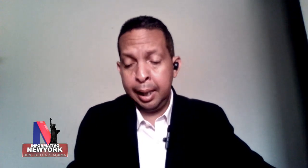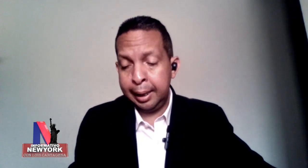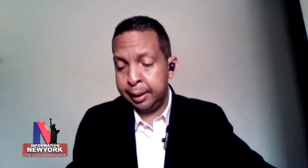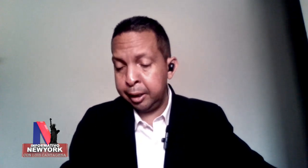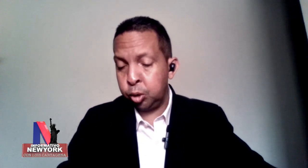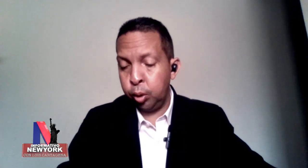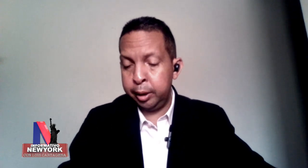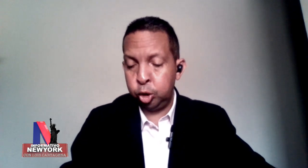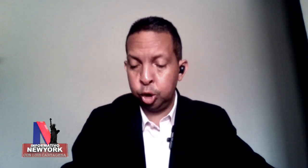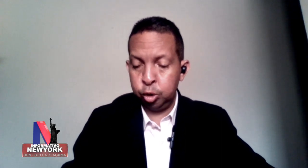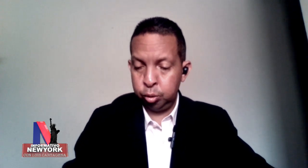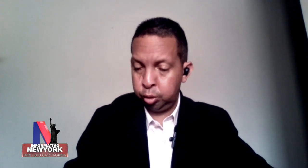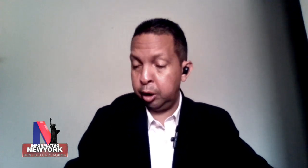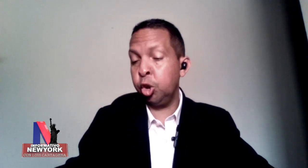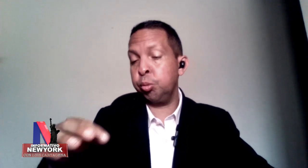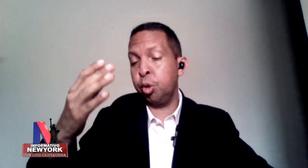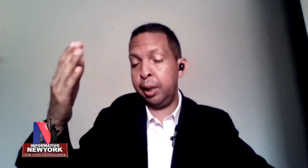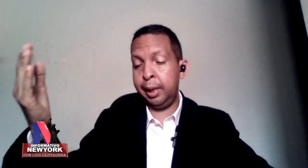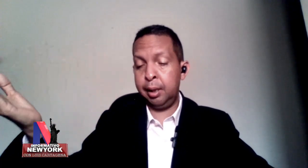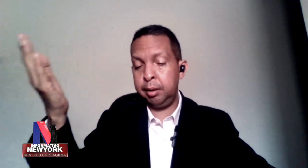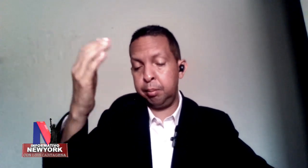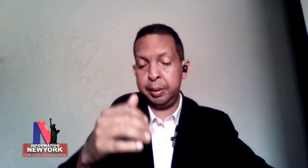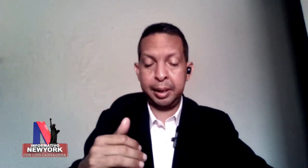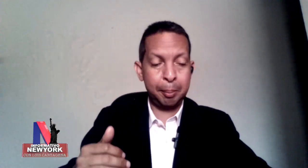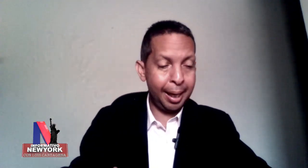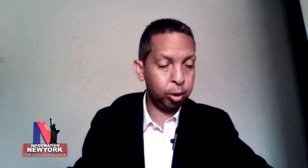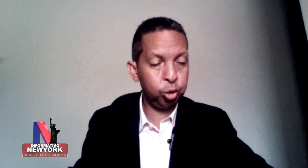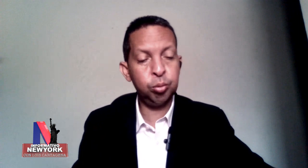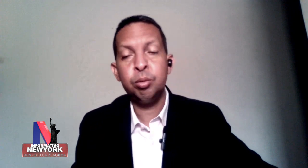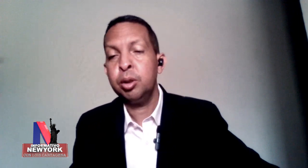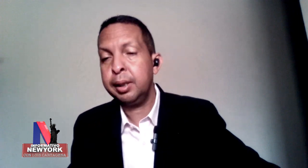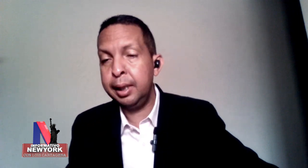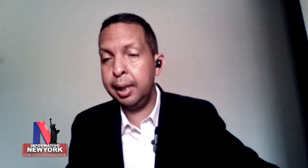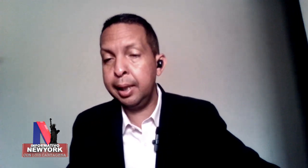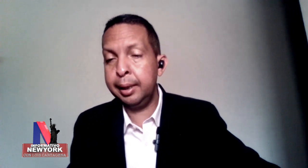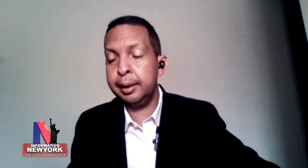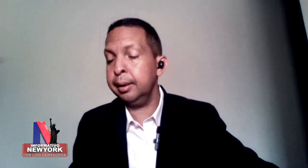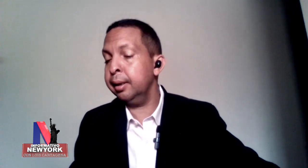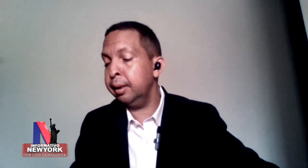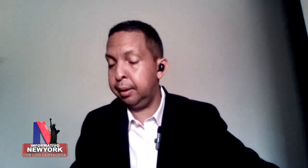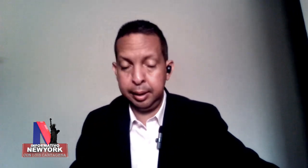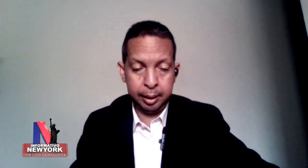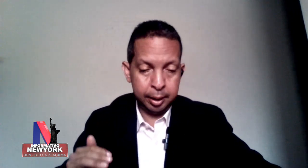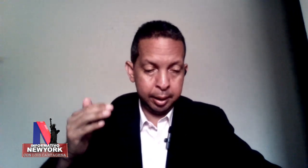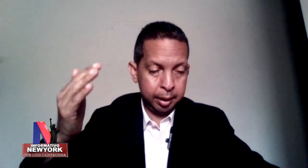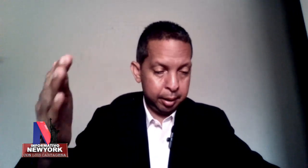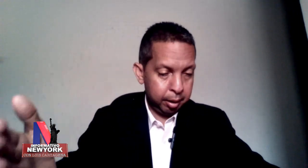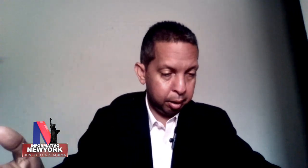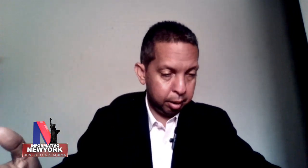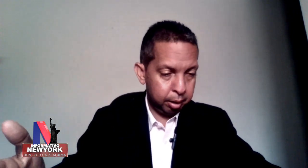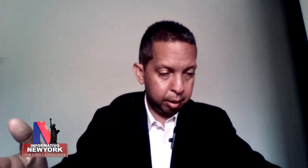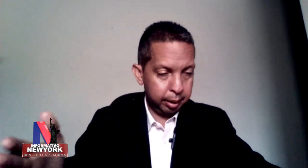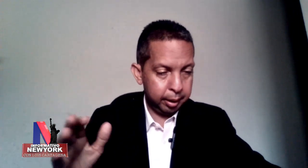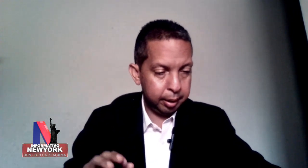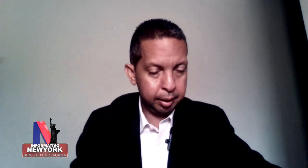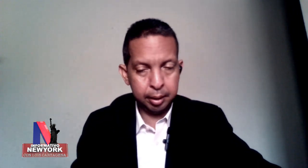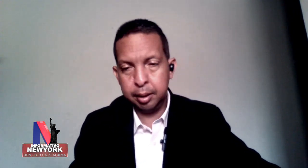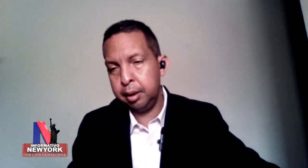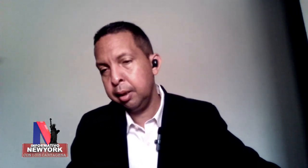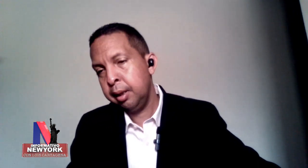Sí, Andrés Cueto, si los Morel, mis hermanos, quieren tener